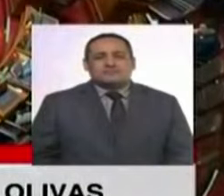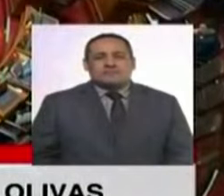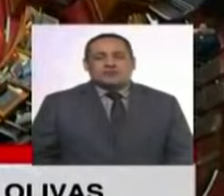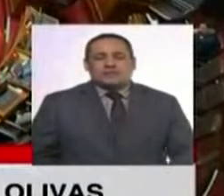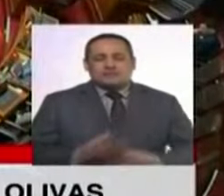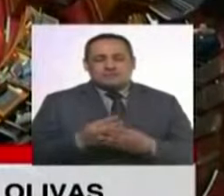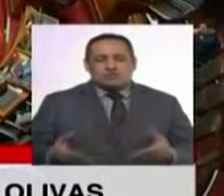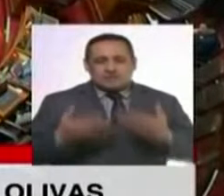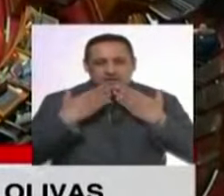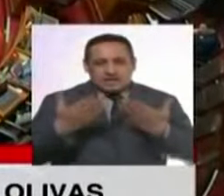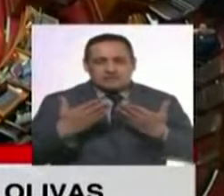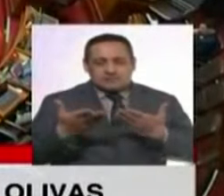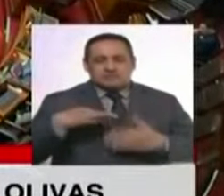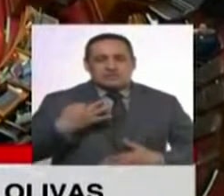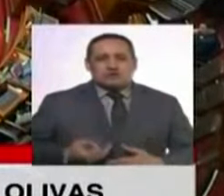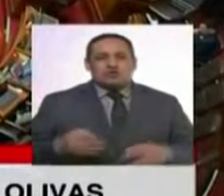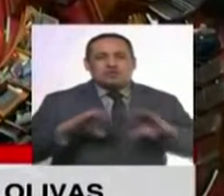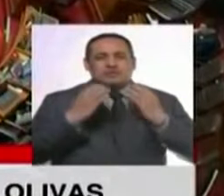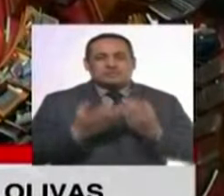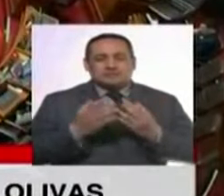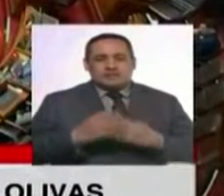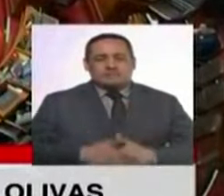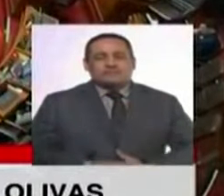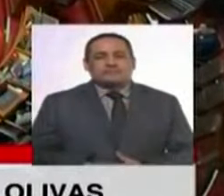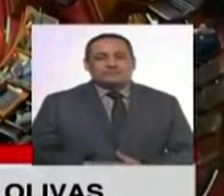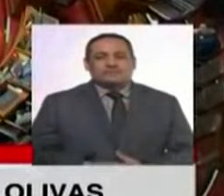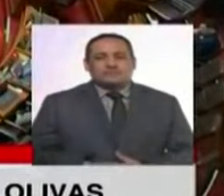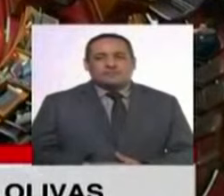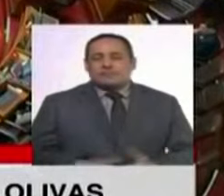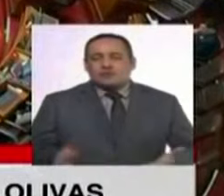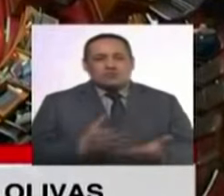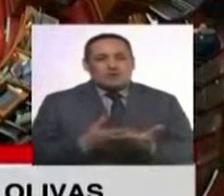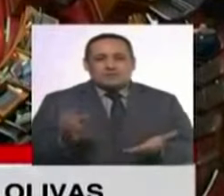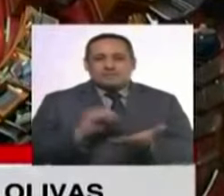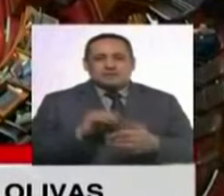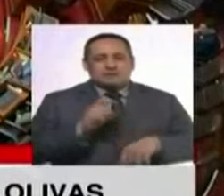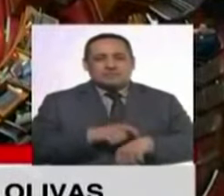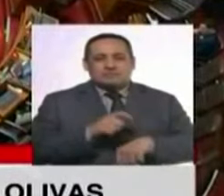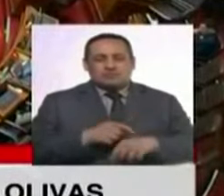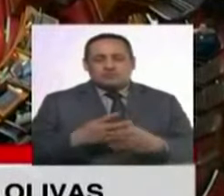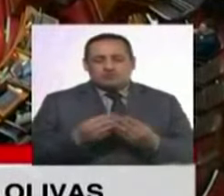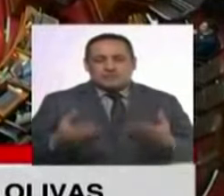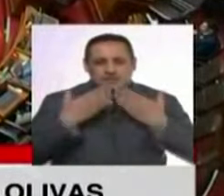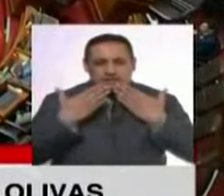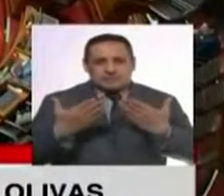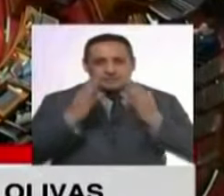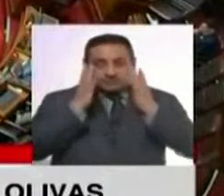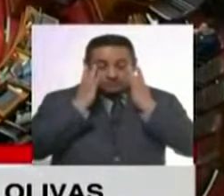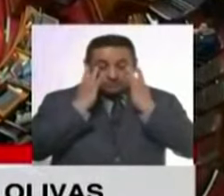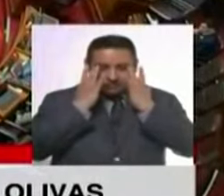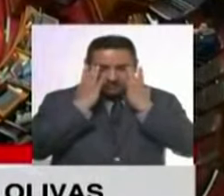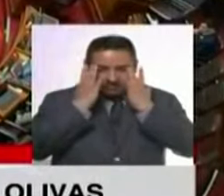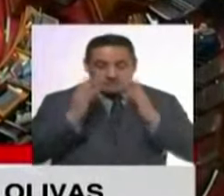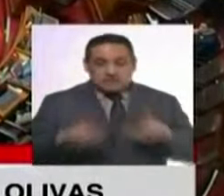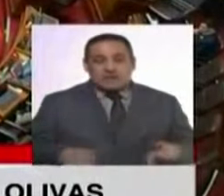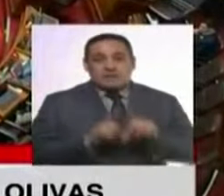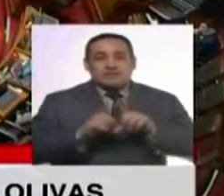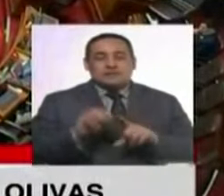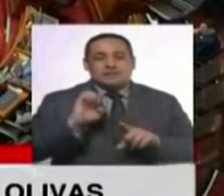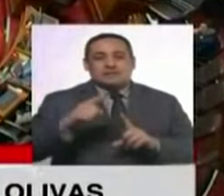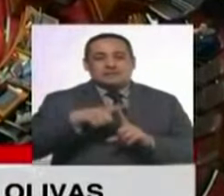mueve Muchas gracias señor congresista no hay tiempo adicional Gracias congresista